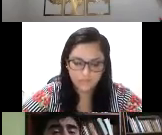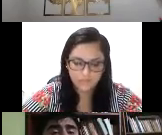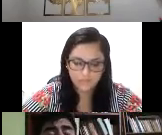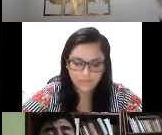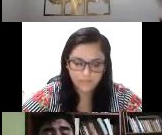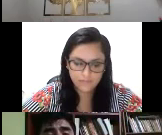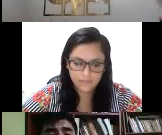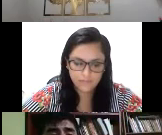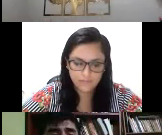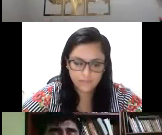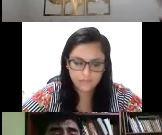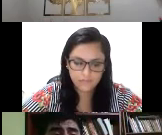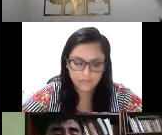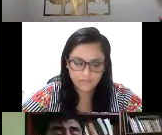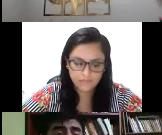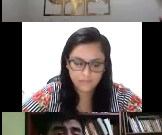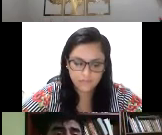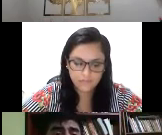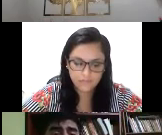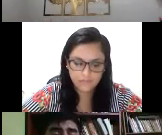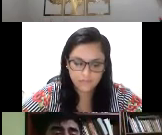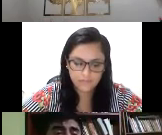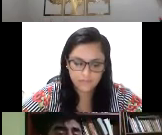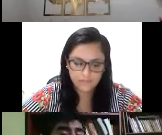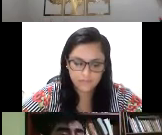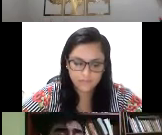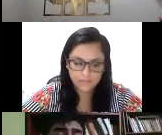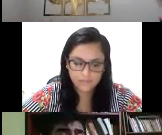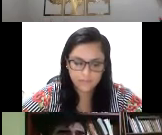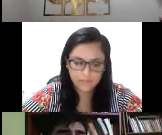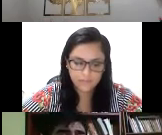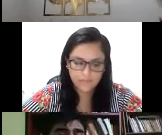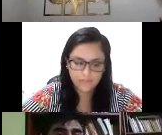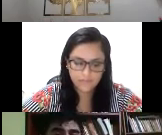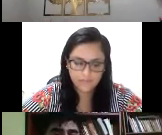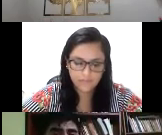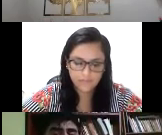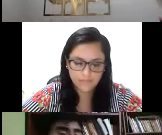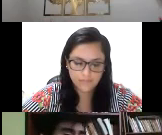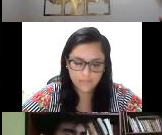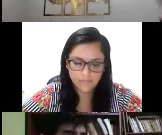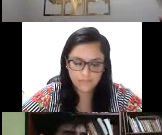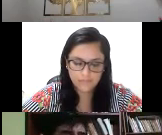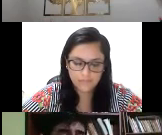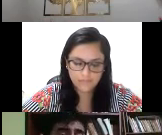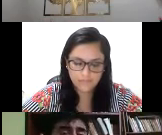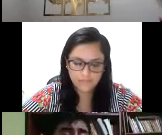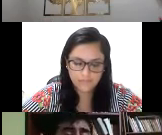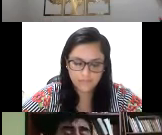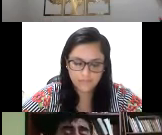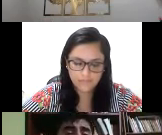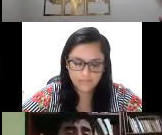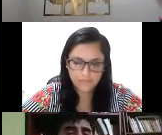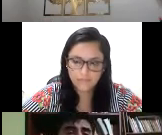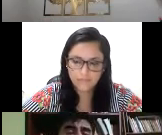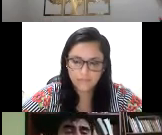primeros indicios de que en realidad estos virus tenían tendencia a mutar, a adaptarse, y por ende quizás sea el motivo por